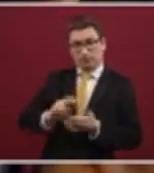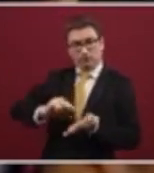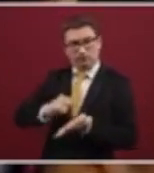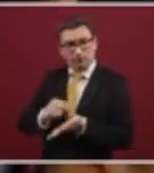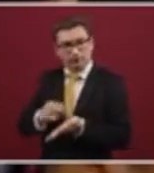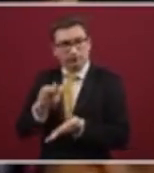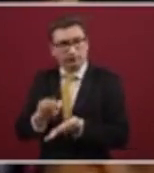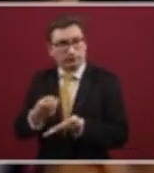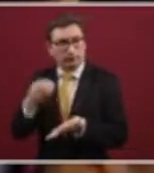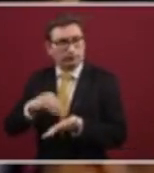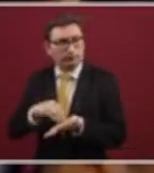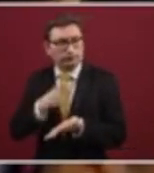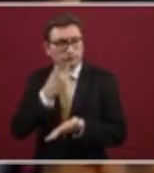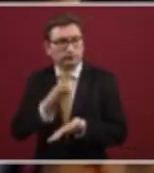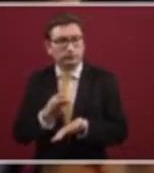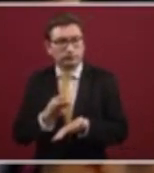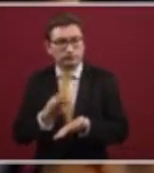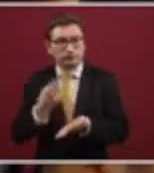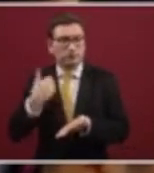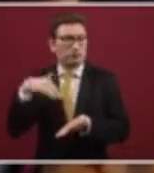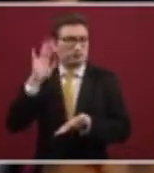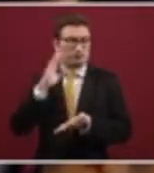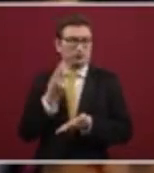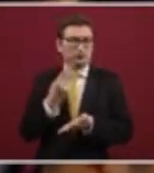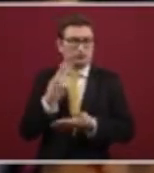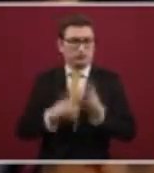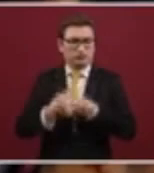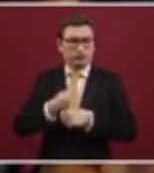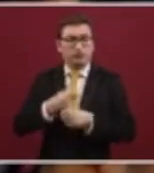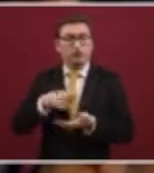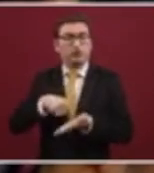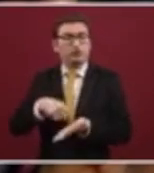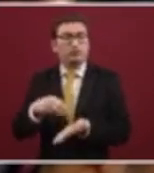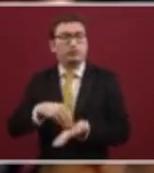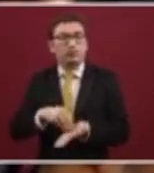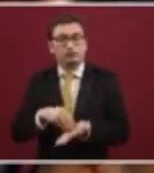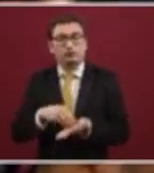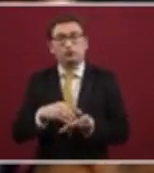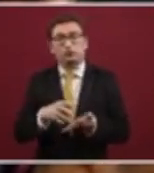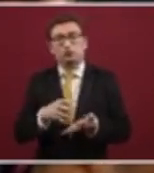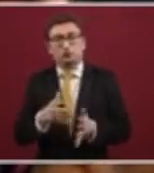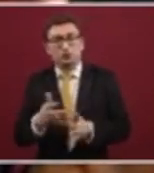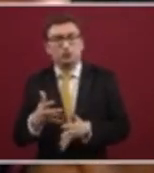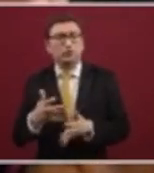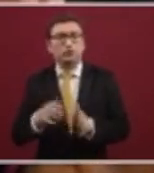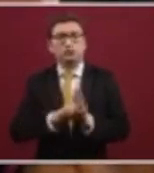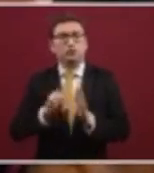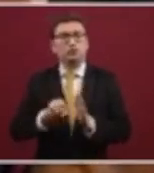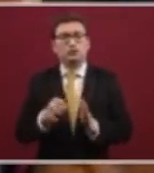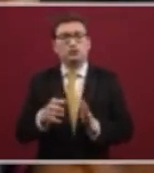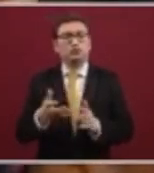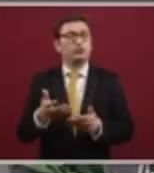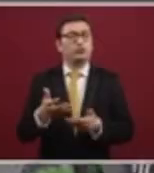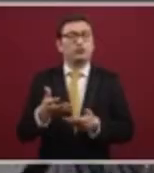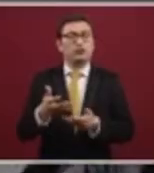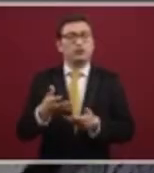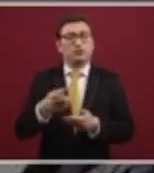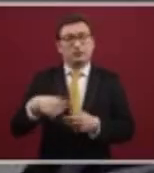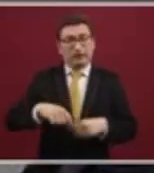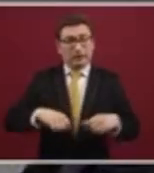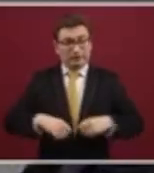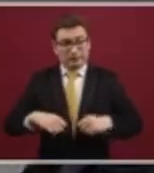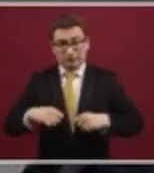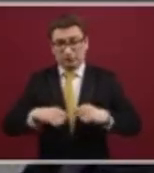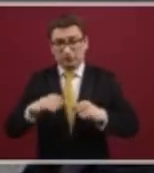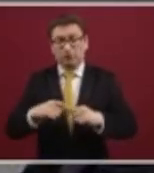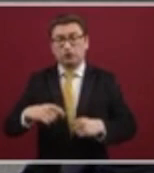puso en el dictamen hace 25 años que solamente tenía coherencia si se llevaban a cabo unas actividades complementarias por